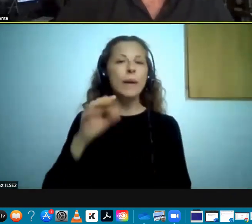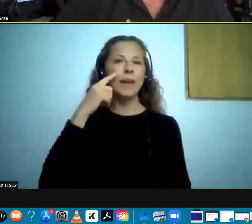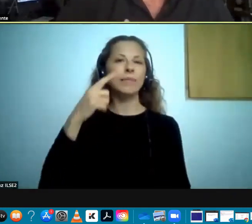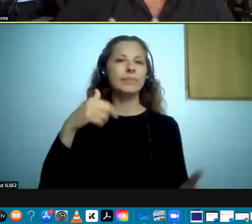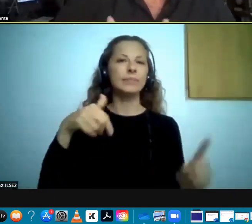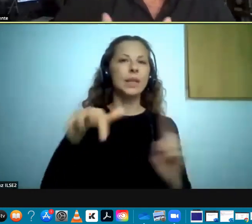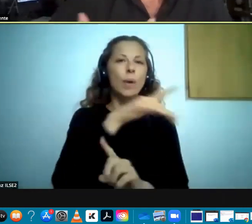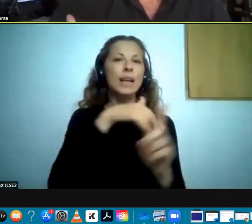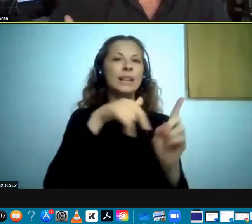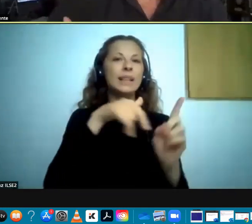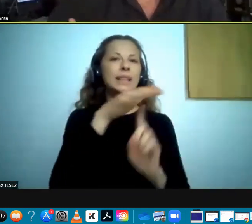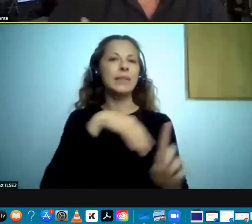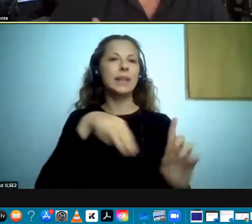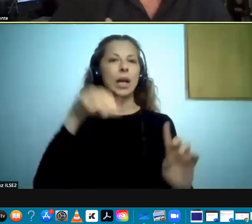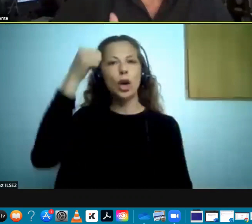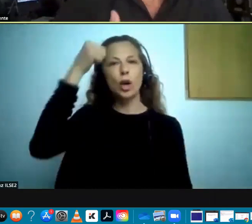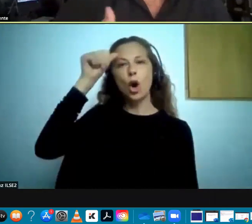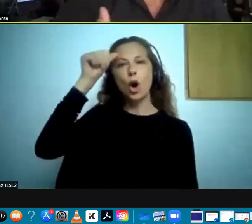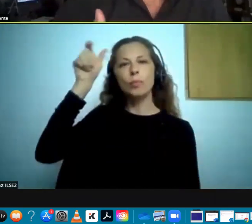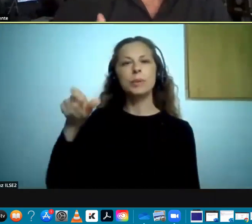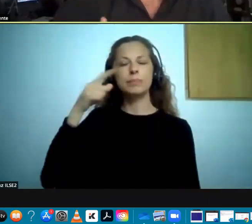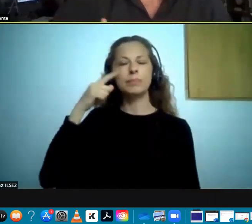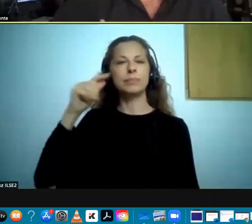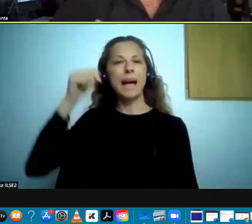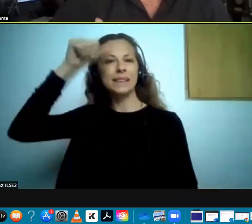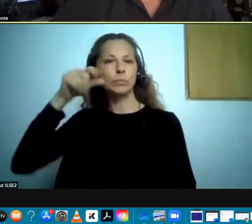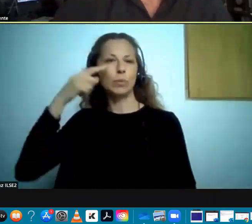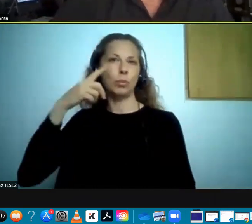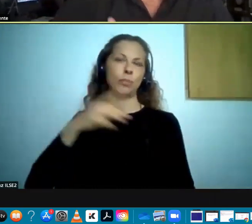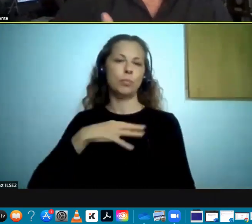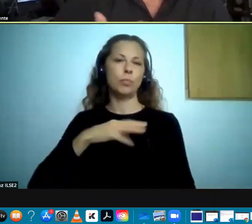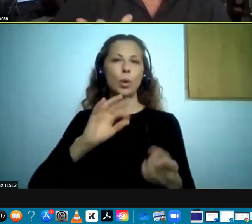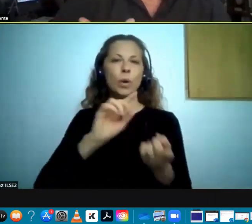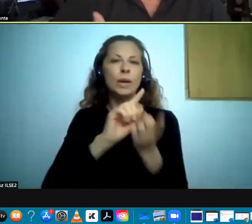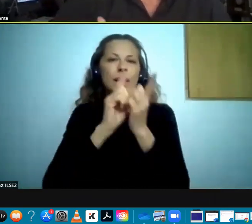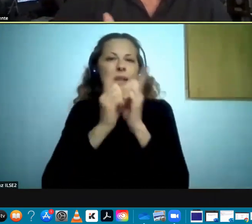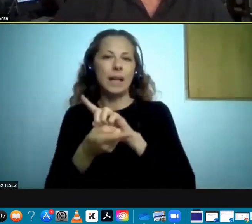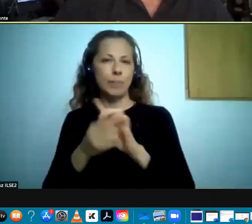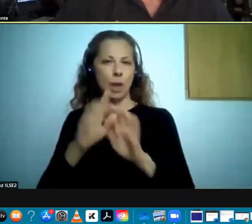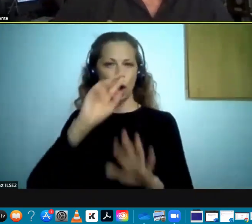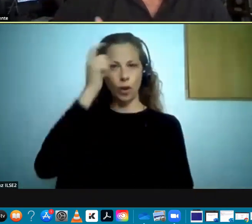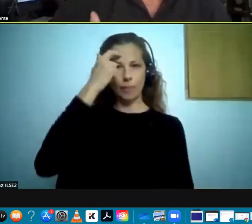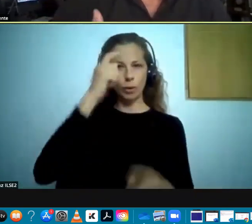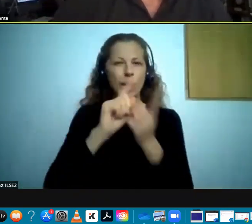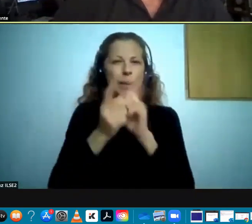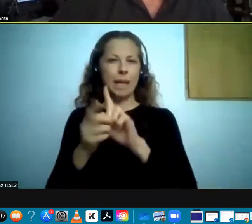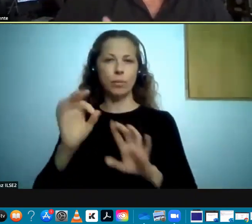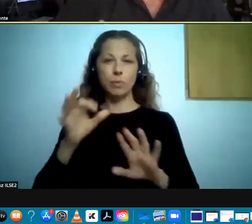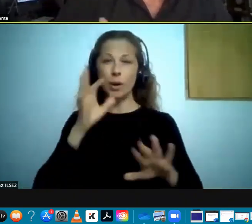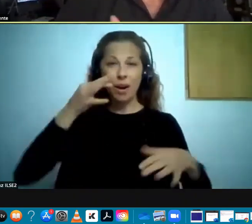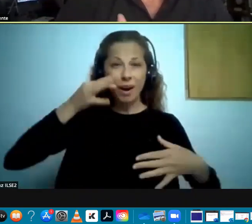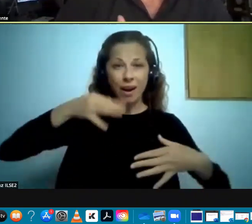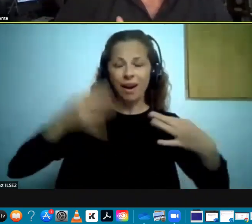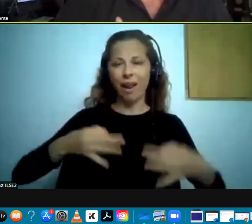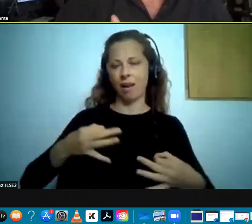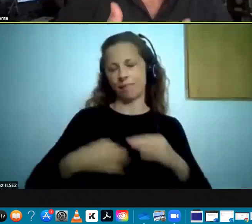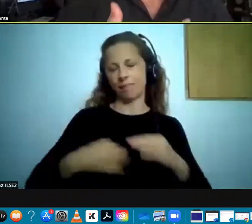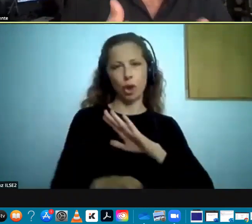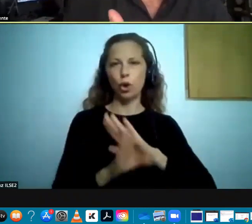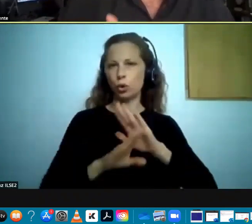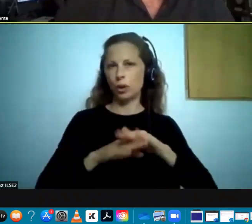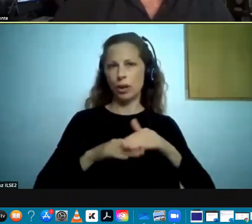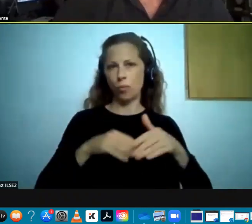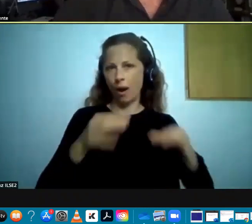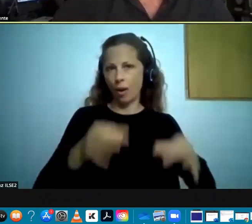machismo, puede haber cambiado el mensaje, puede haber cambiado las estrategias, pero los planteamientos siguen estando alimentando muchas de las decisiones.